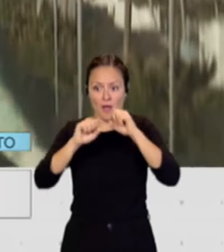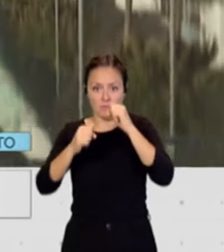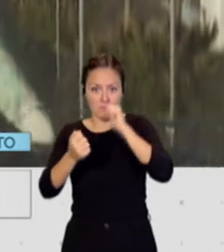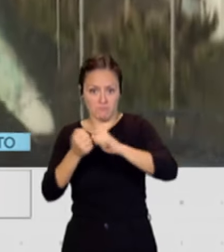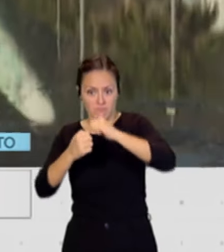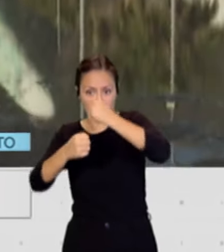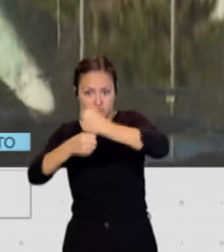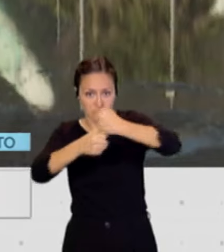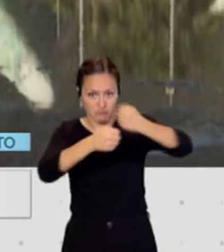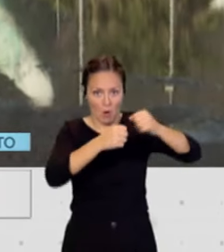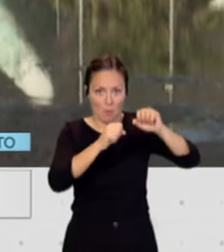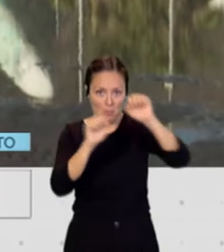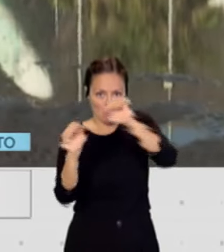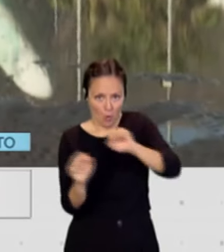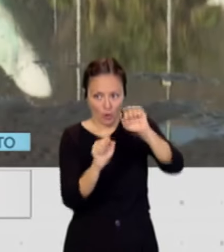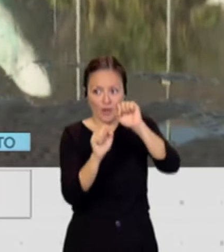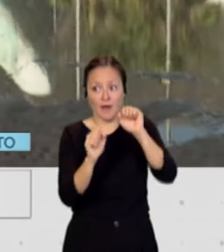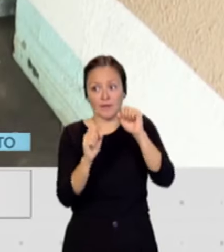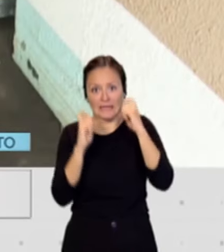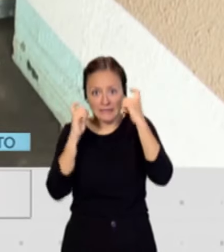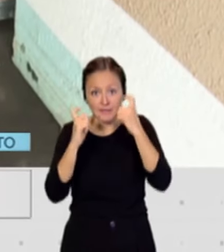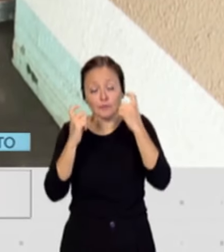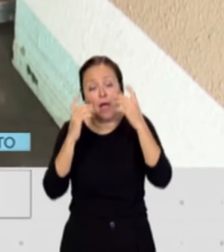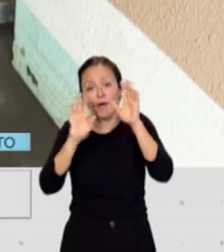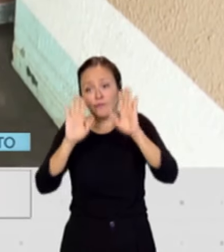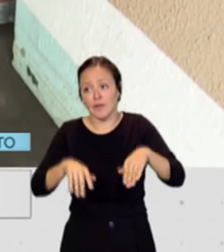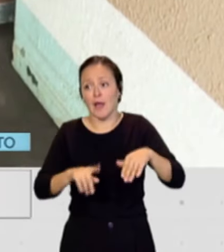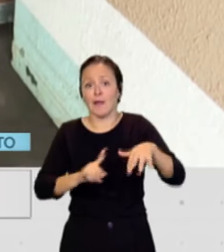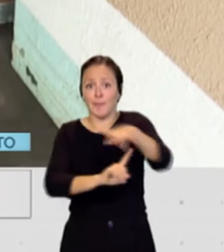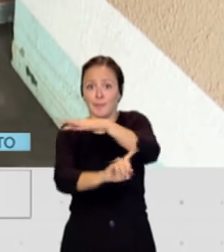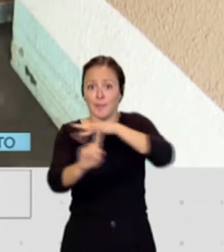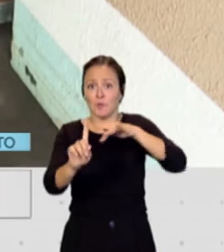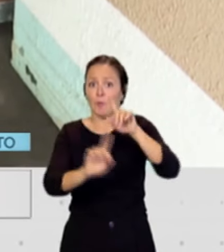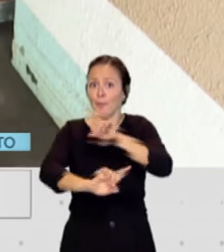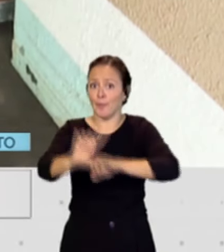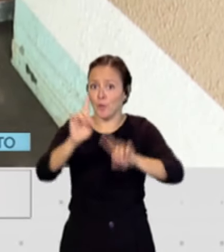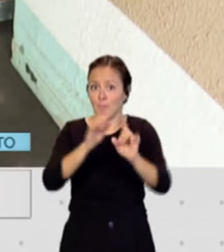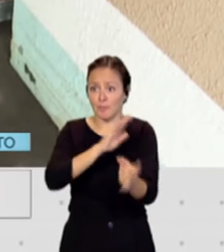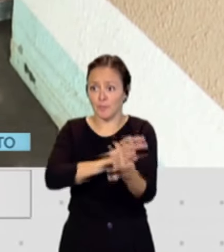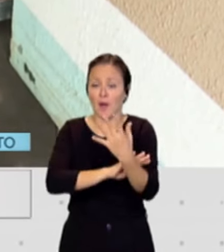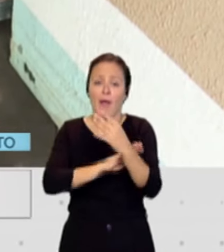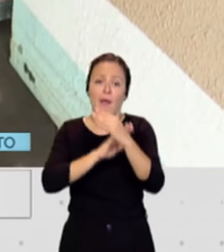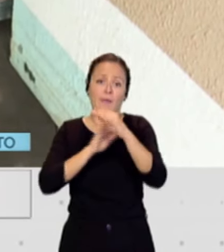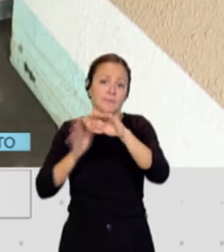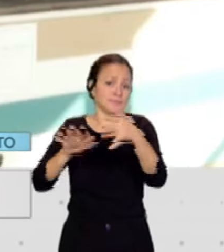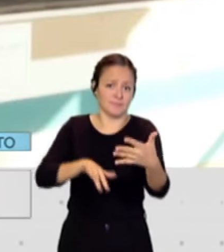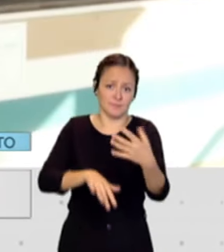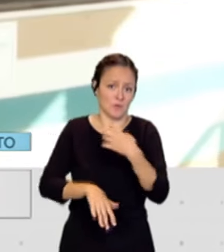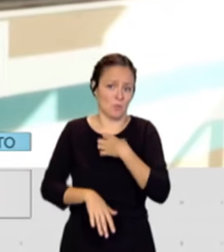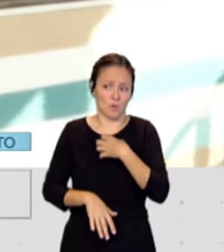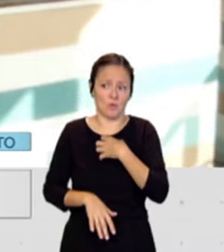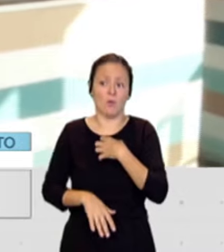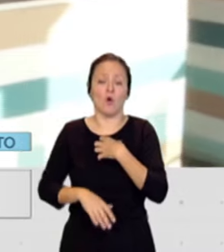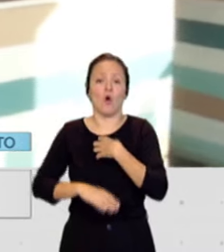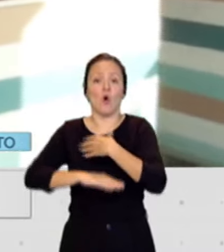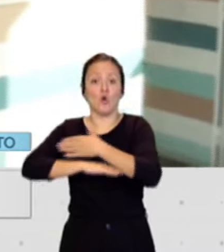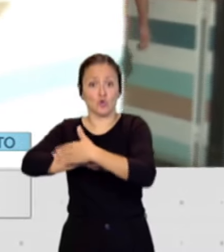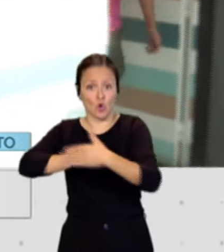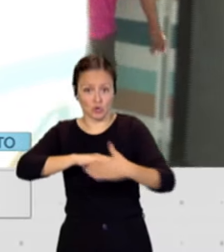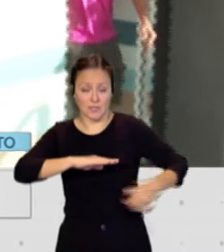el primer planteamiento Tuvo un problema ambiental Y no y no lo no lo pudimos ejecutar eh costas está